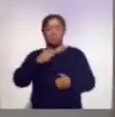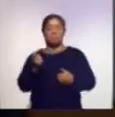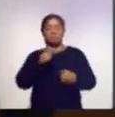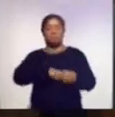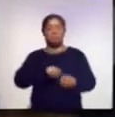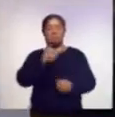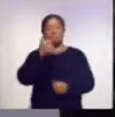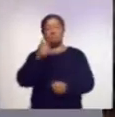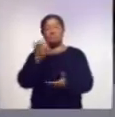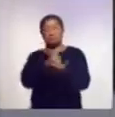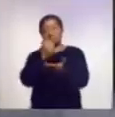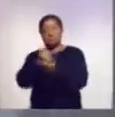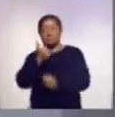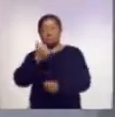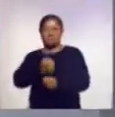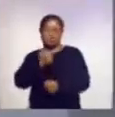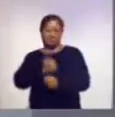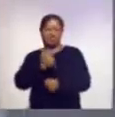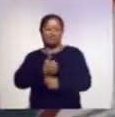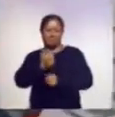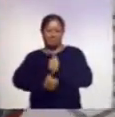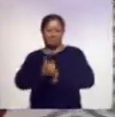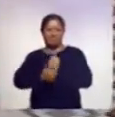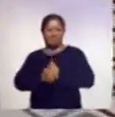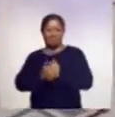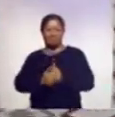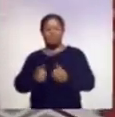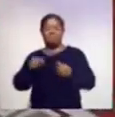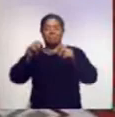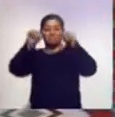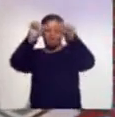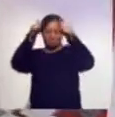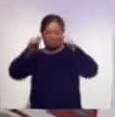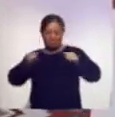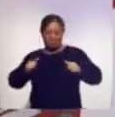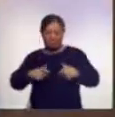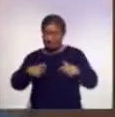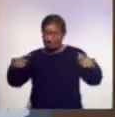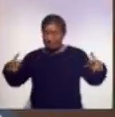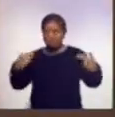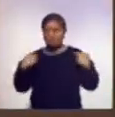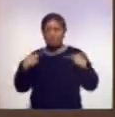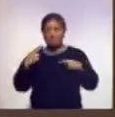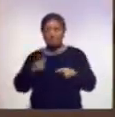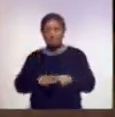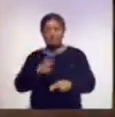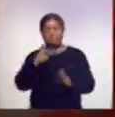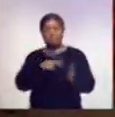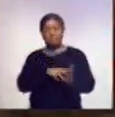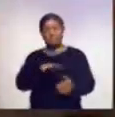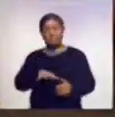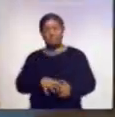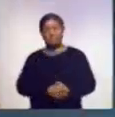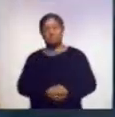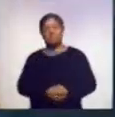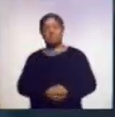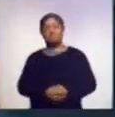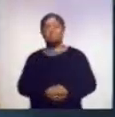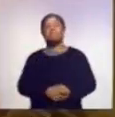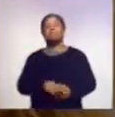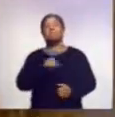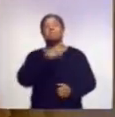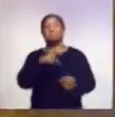sexta edición del Concurso Nacional Grandes Maestros del Patrimonio Artesanal de México 2019. Los artífices de varios puntos del